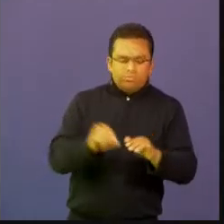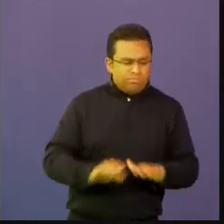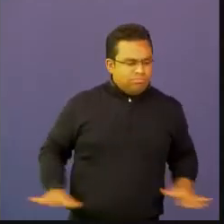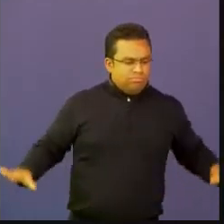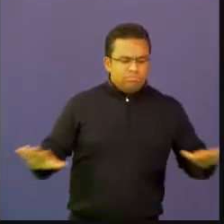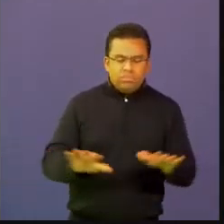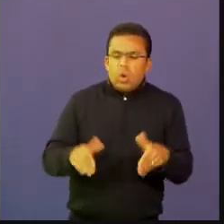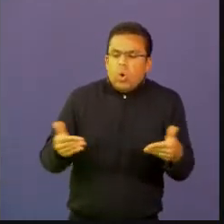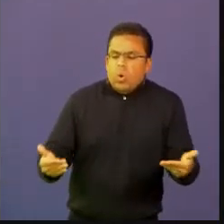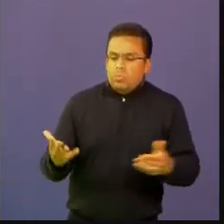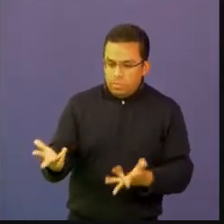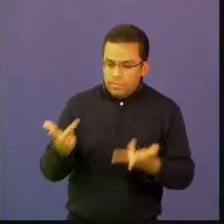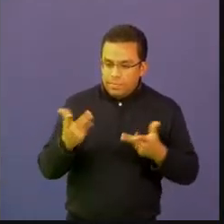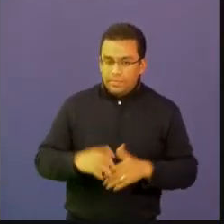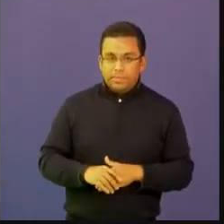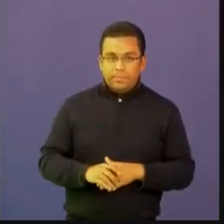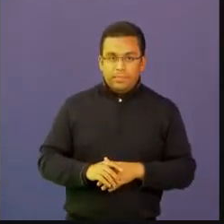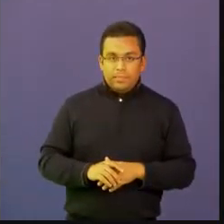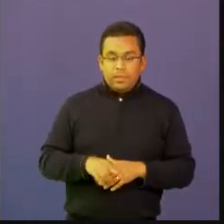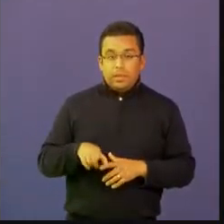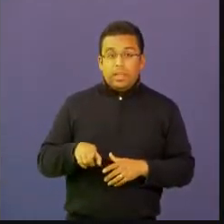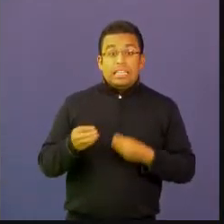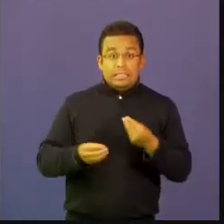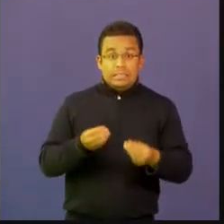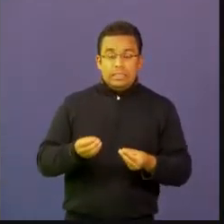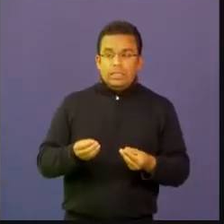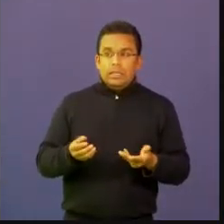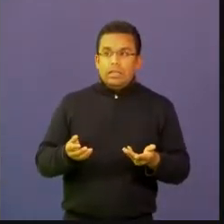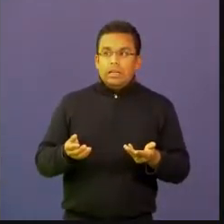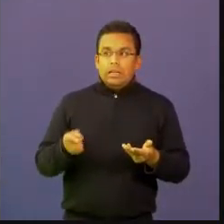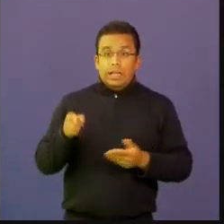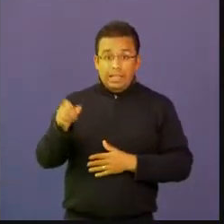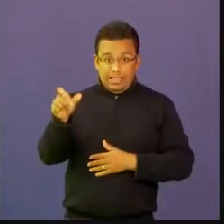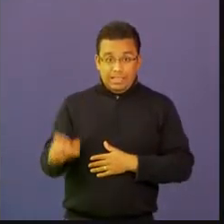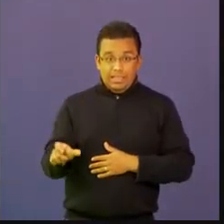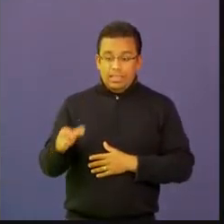lo que hizo fue compartir